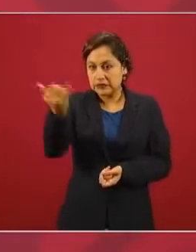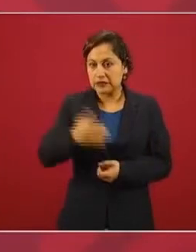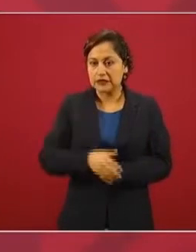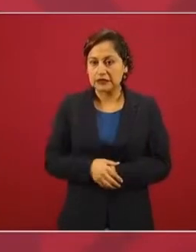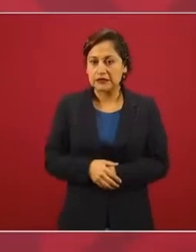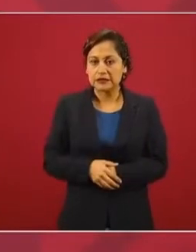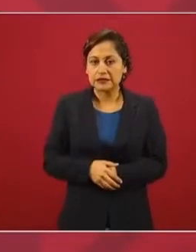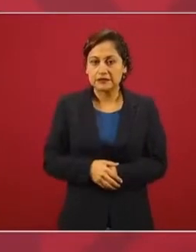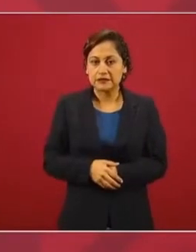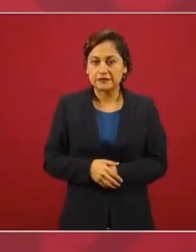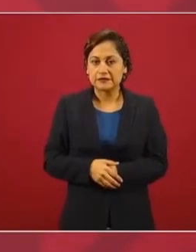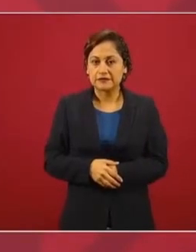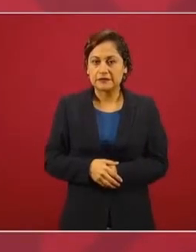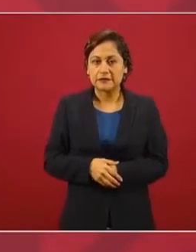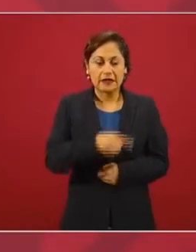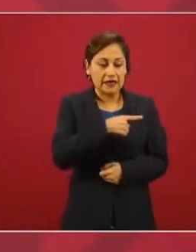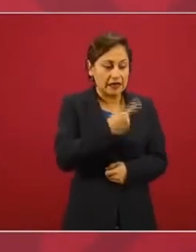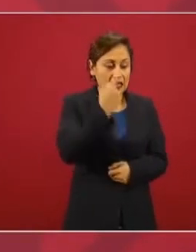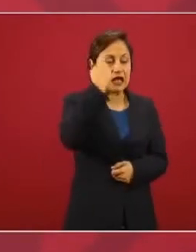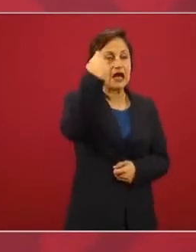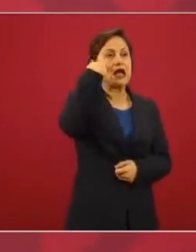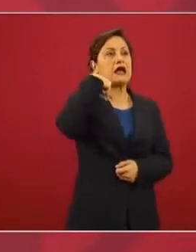que es hasta espiritista,